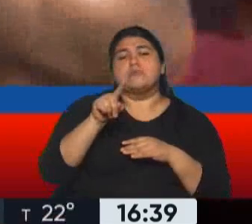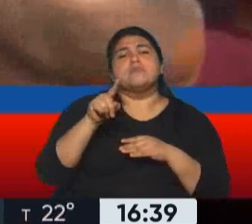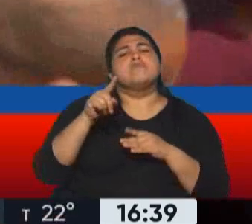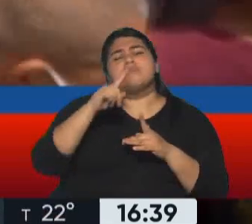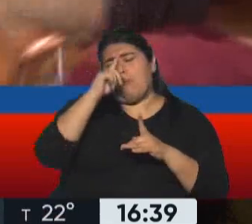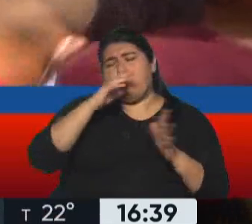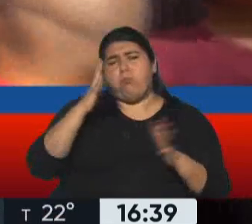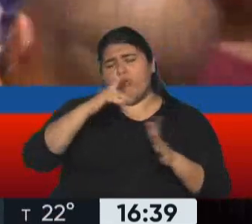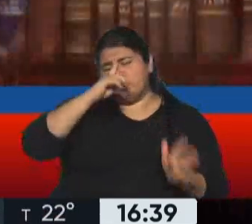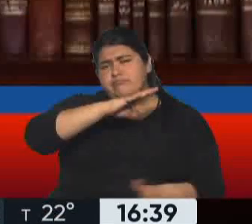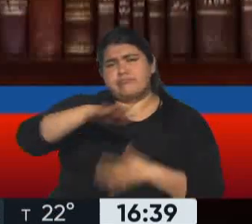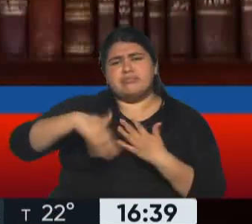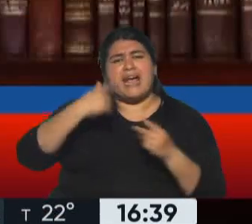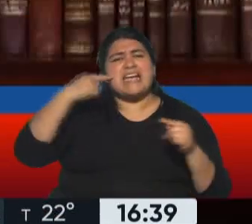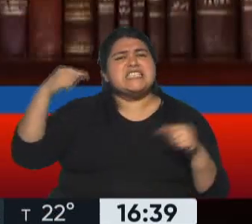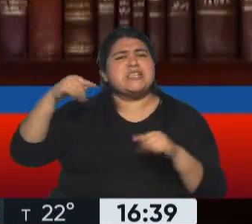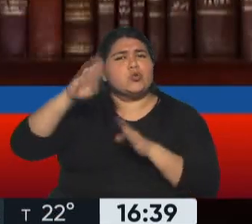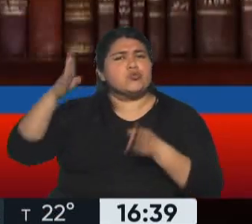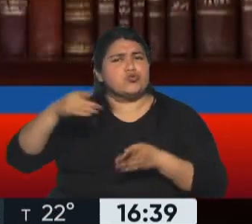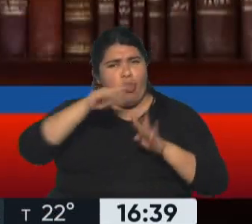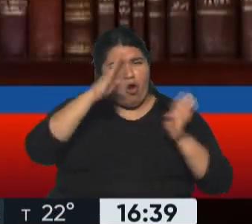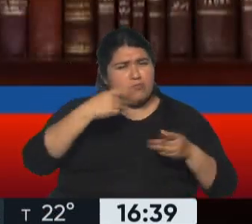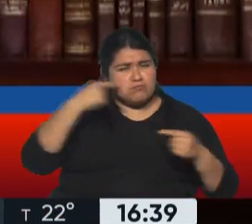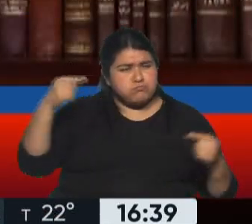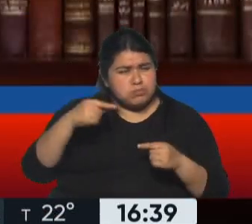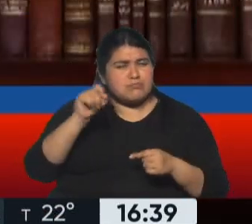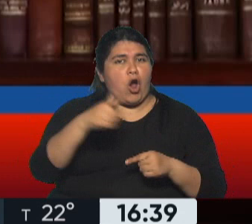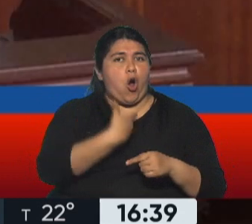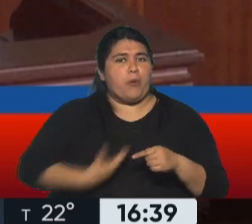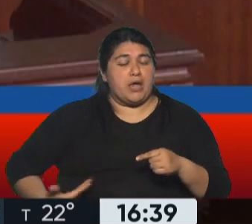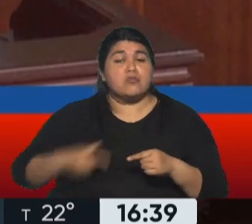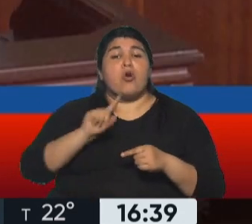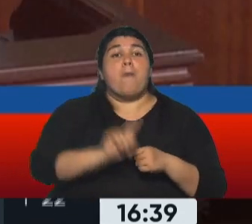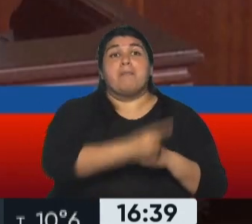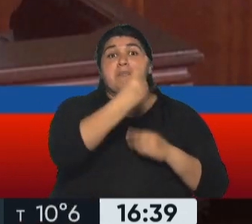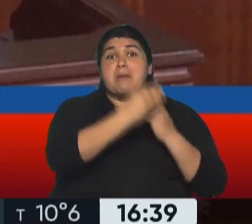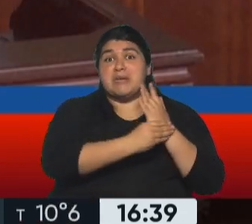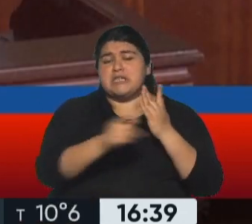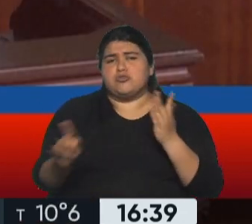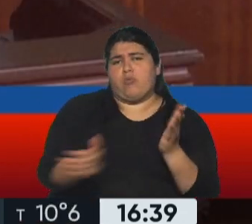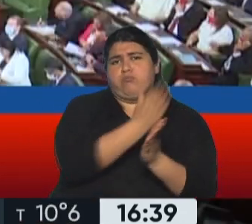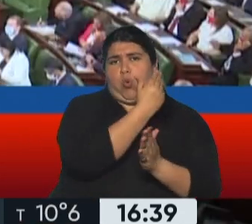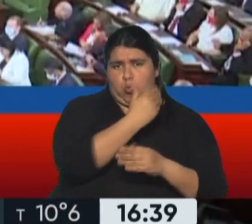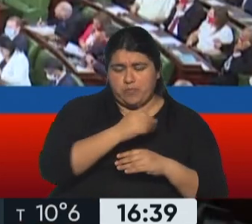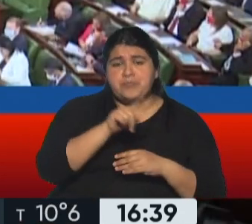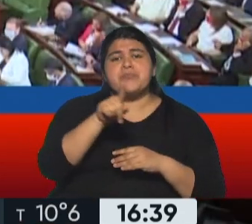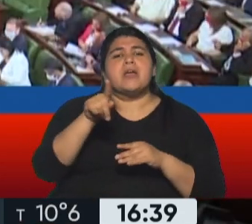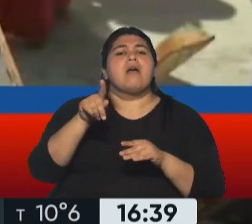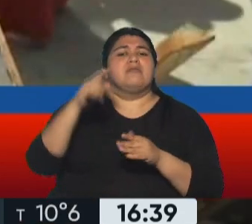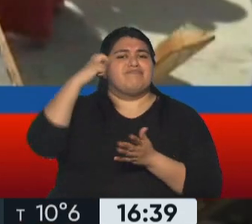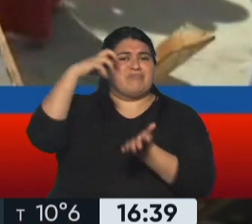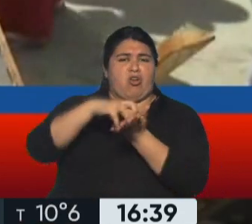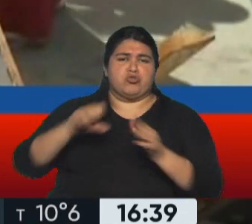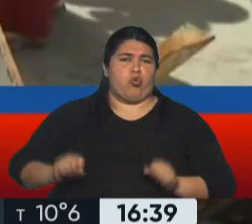en una grave crisis institucional cuando el presidente Kais Saied destituyó al primer ministro Hichem Mechichi y suspendió el